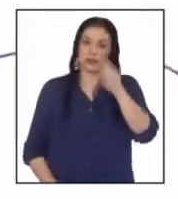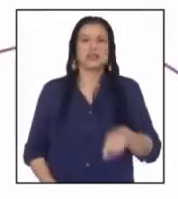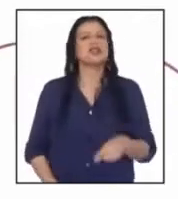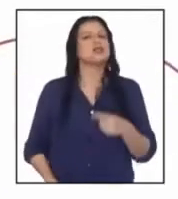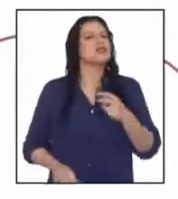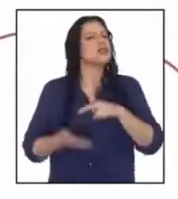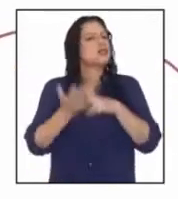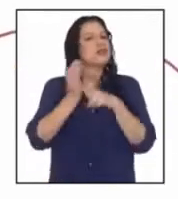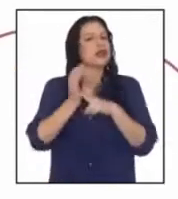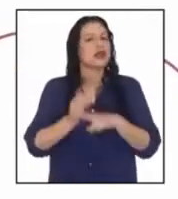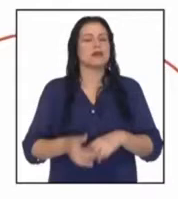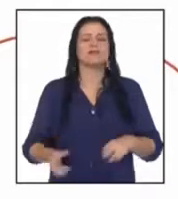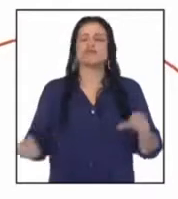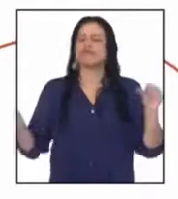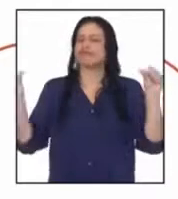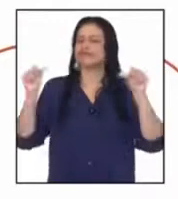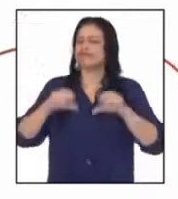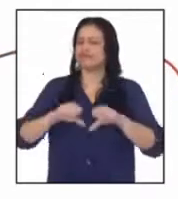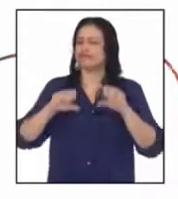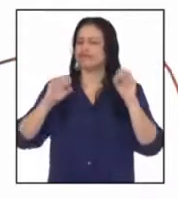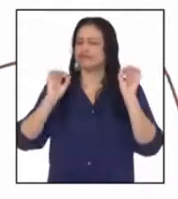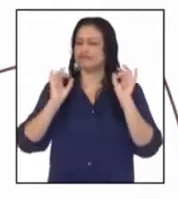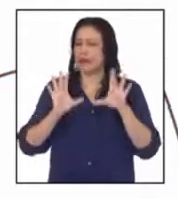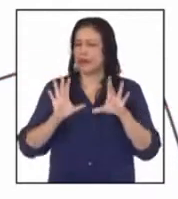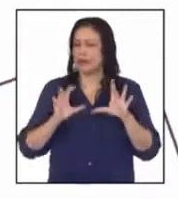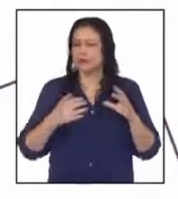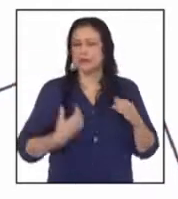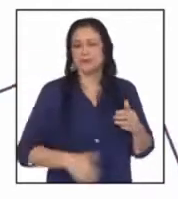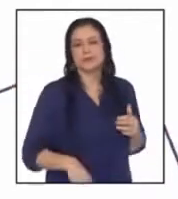se consideran malos.